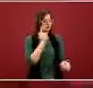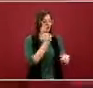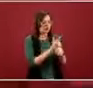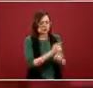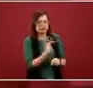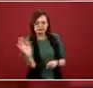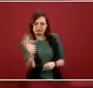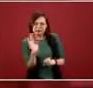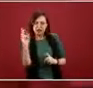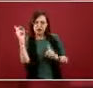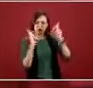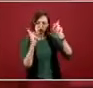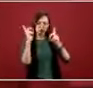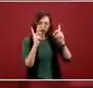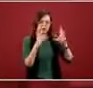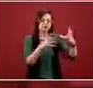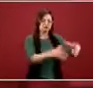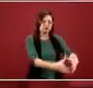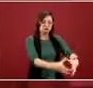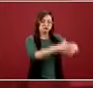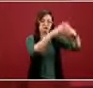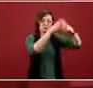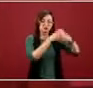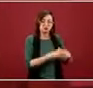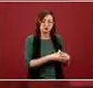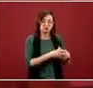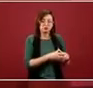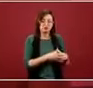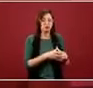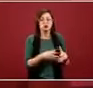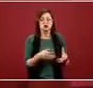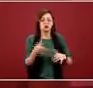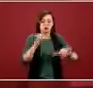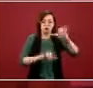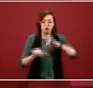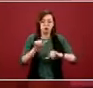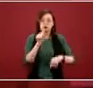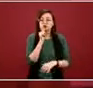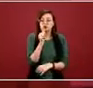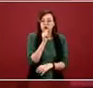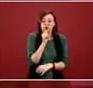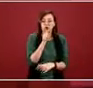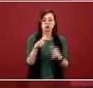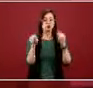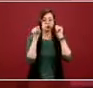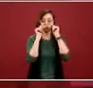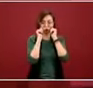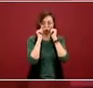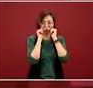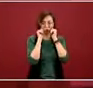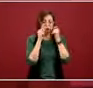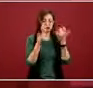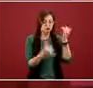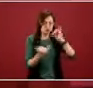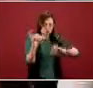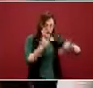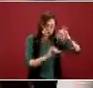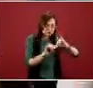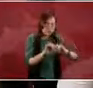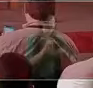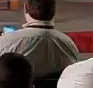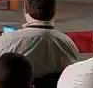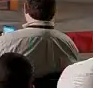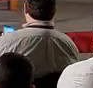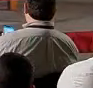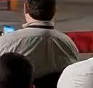sospechosos, se les pone en aislamiento sin esperar el resultado de la prueba, se les hace la prueba, se estudian a sus contactos y